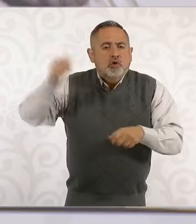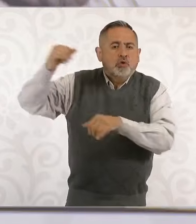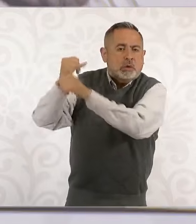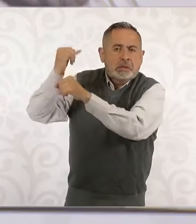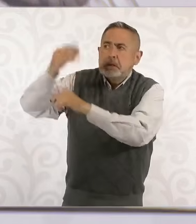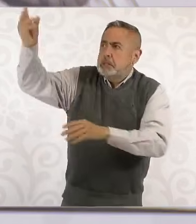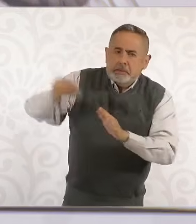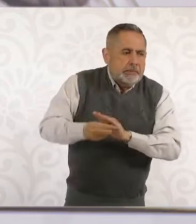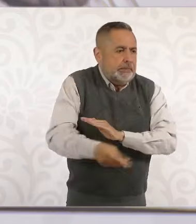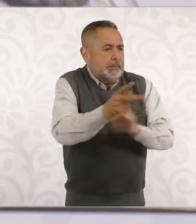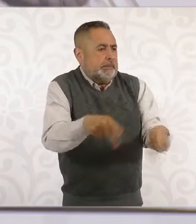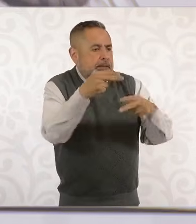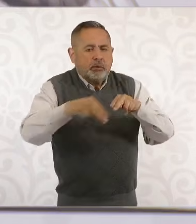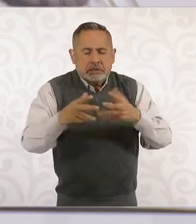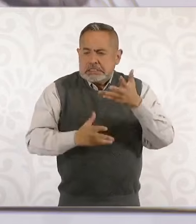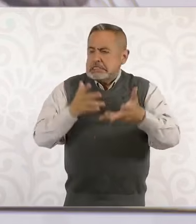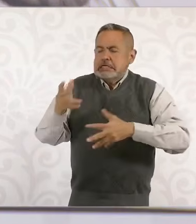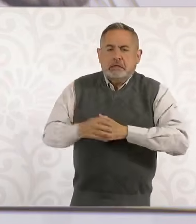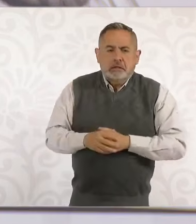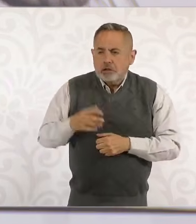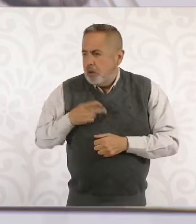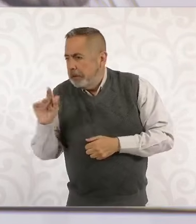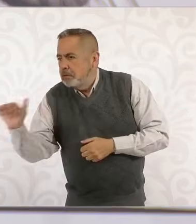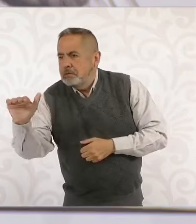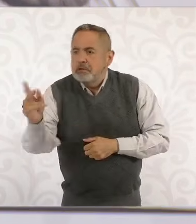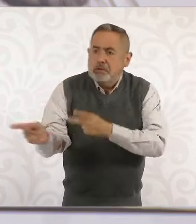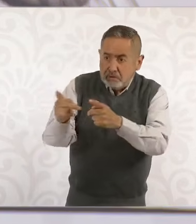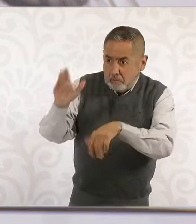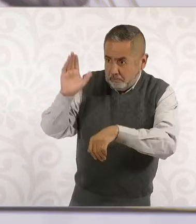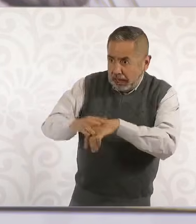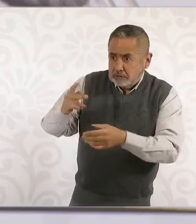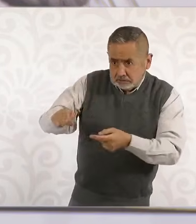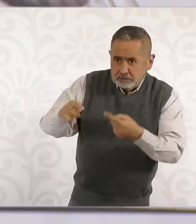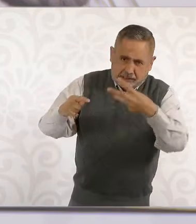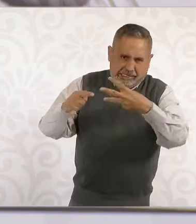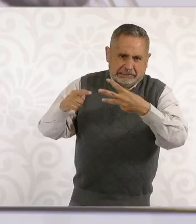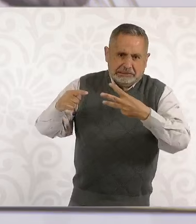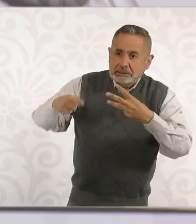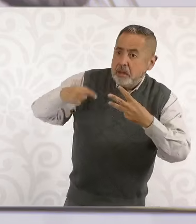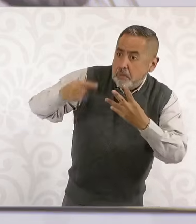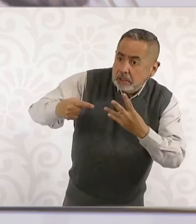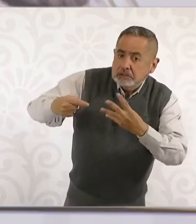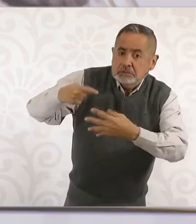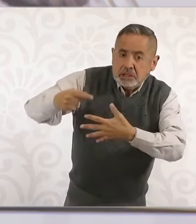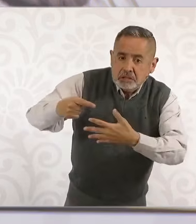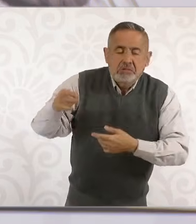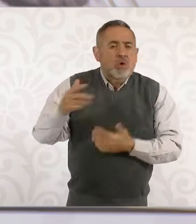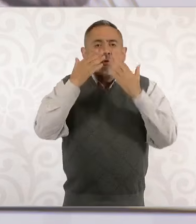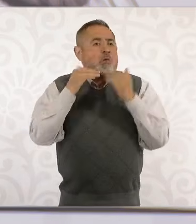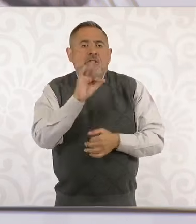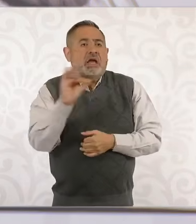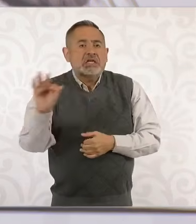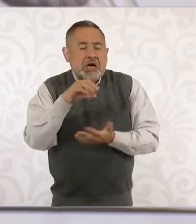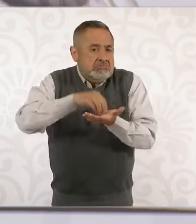Y fue ahí que pues preguntamos qué posibilidad habría de que hubiera más conciertos. No tienen fechas